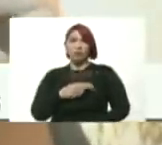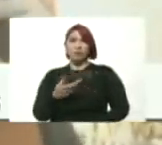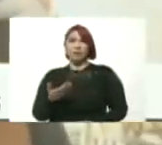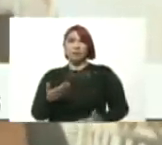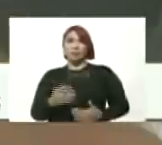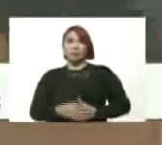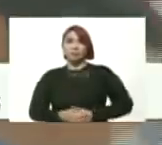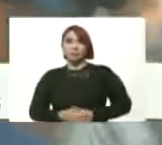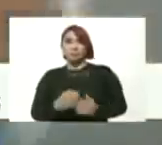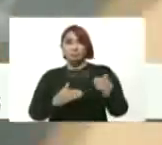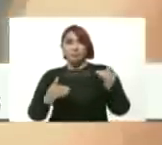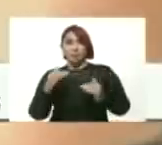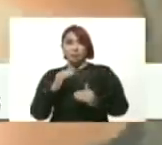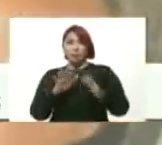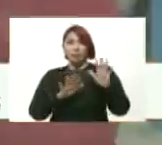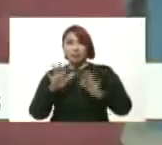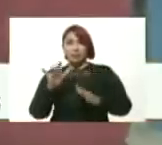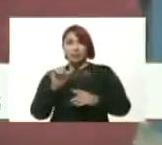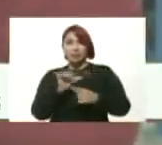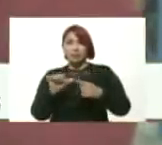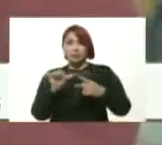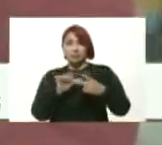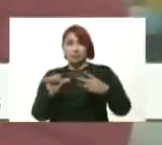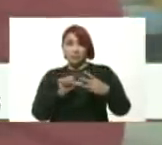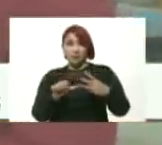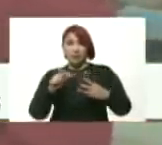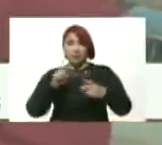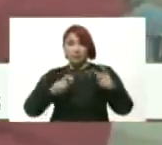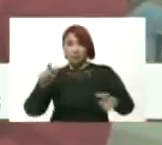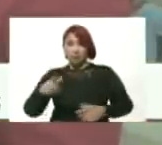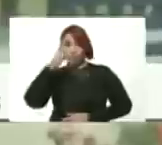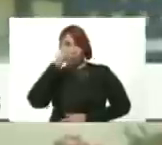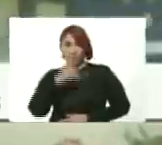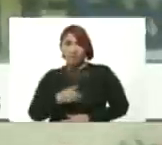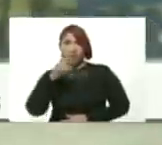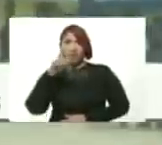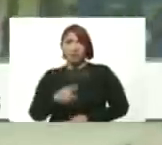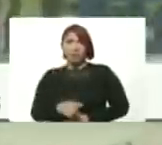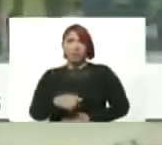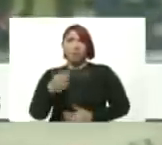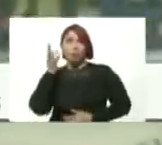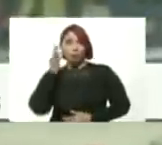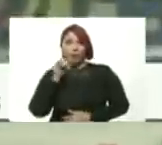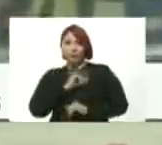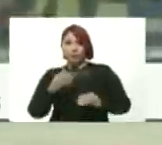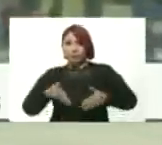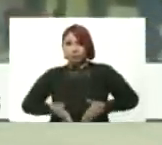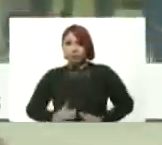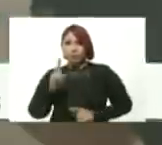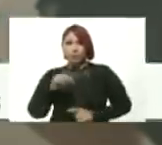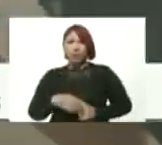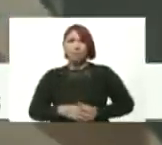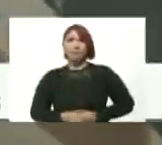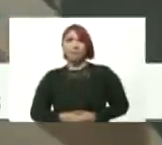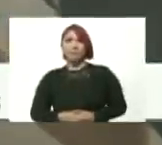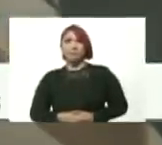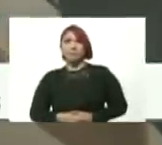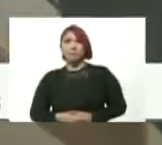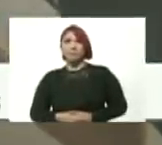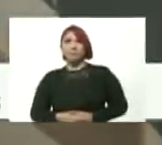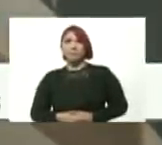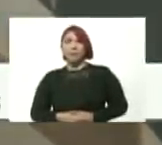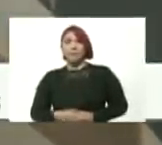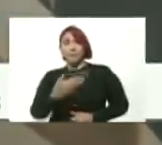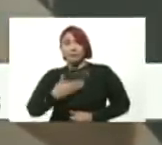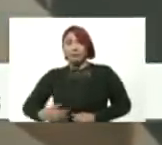de 15 semanas nuestros discapacitados también mayores de 17 años pero ahora presidente con el anuncio que